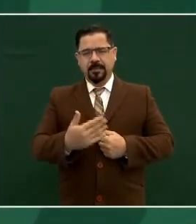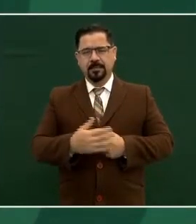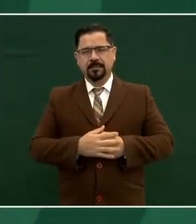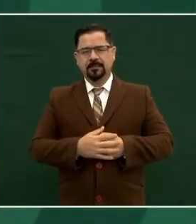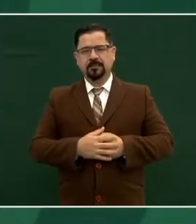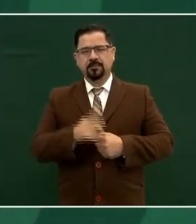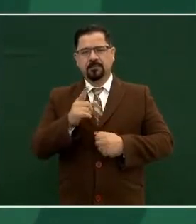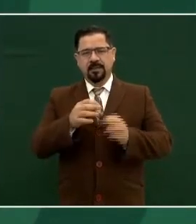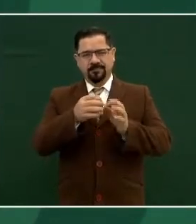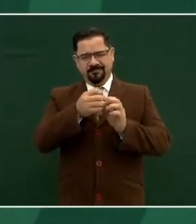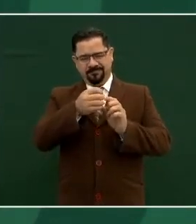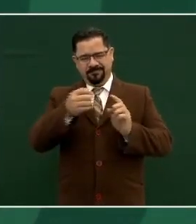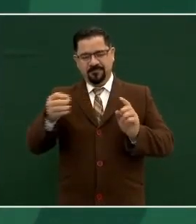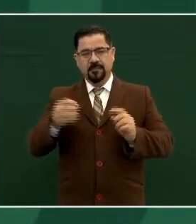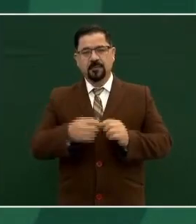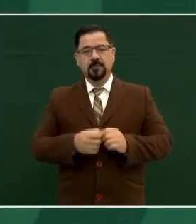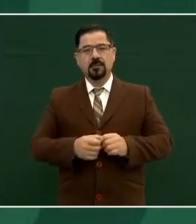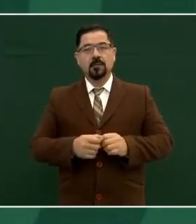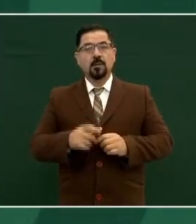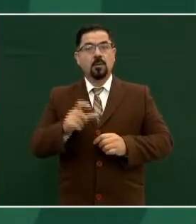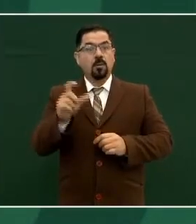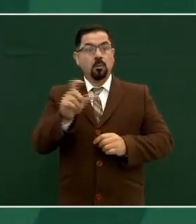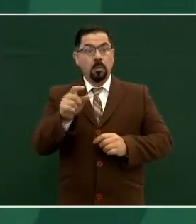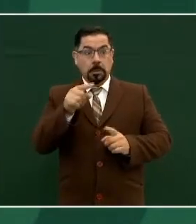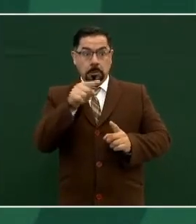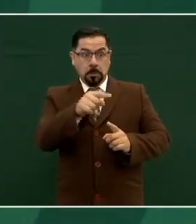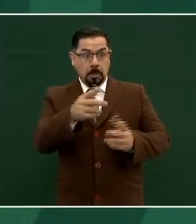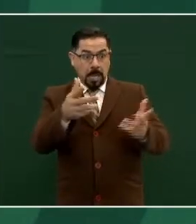La frase es: el que la hace, la paga.